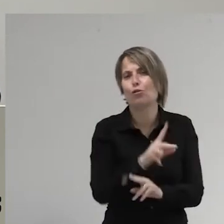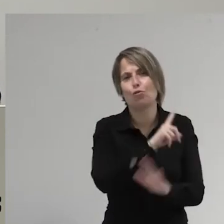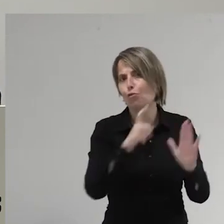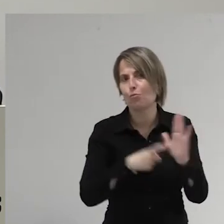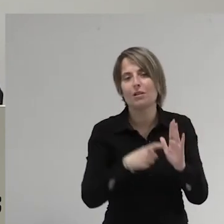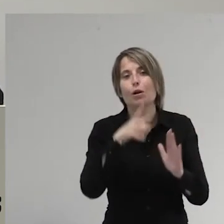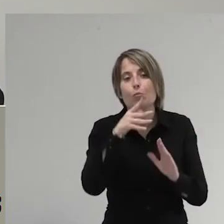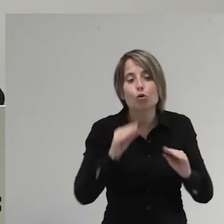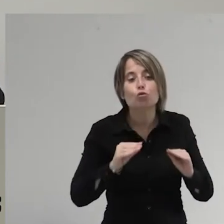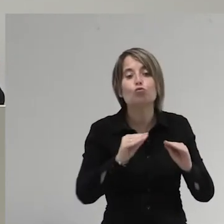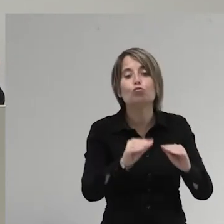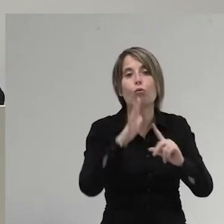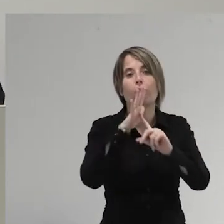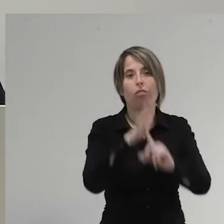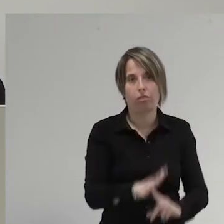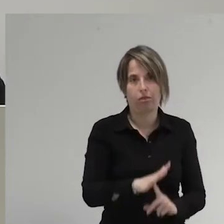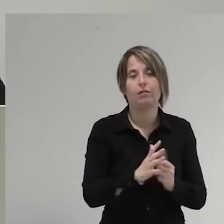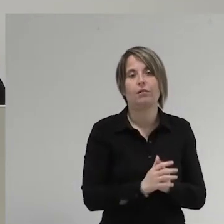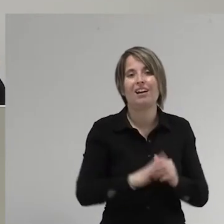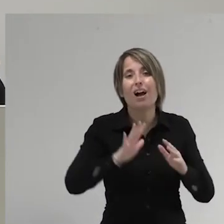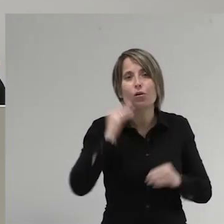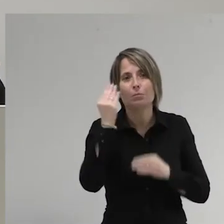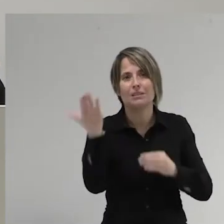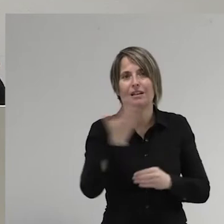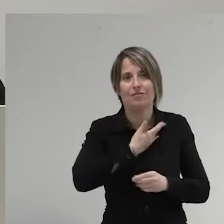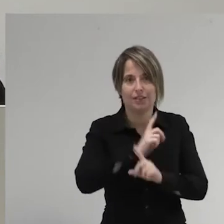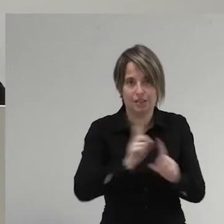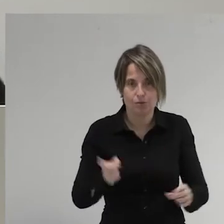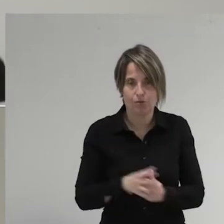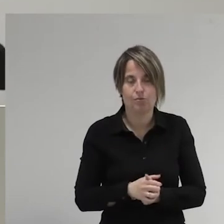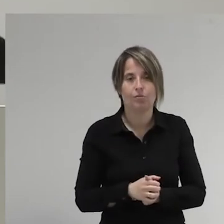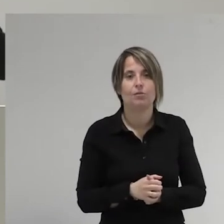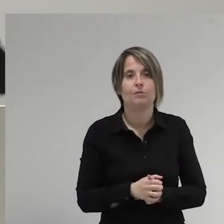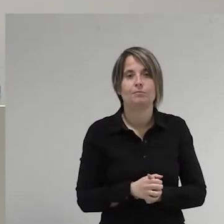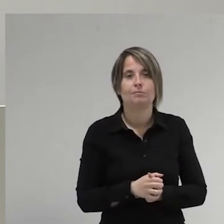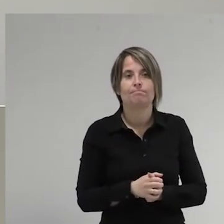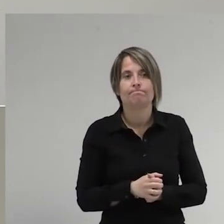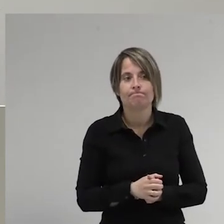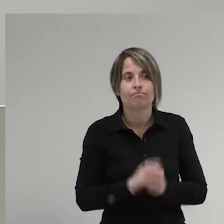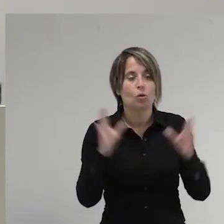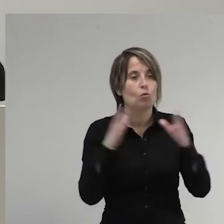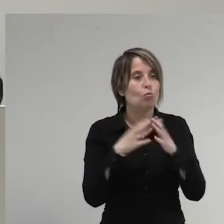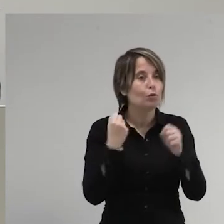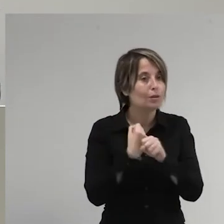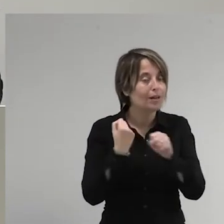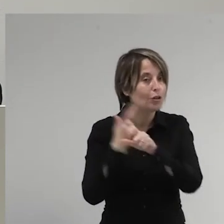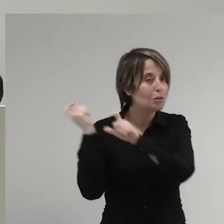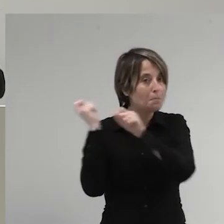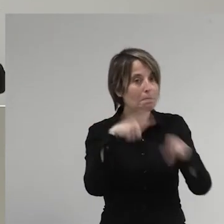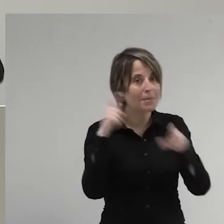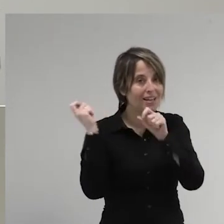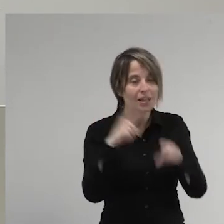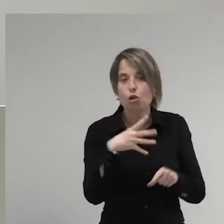es que le va en su propio detrimento, aunque piense que no le afecte. O sea, los trabajadores migrantes no pueden